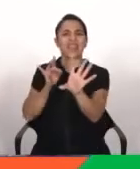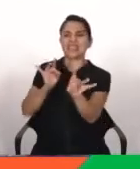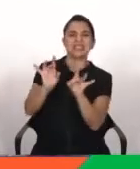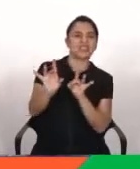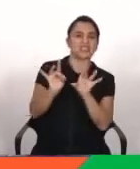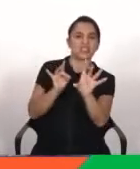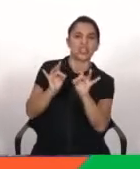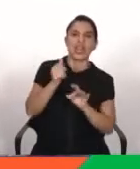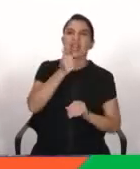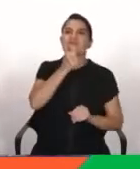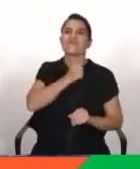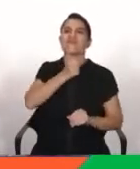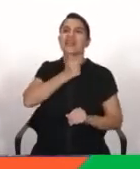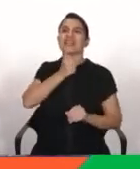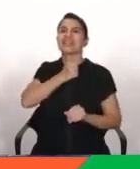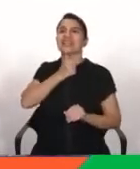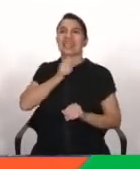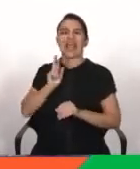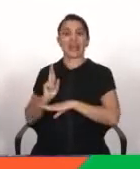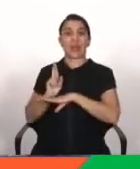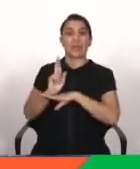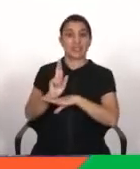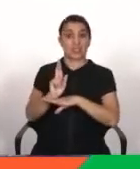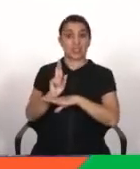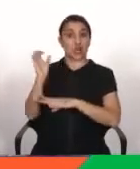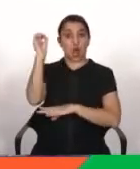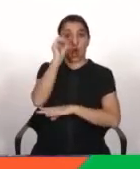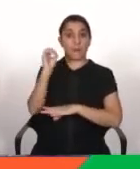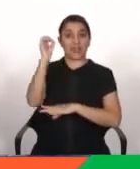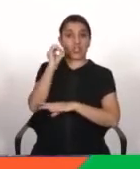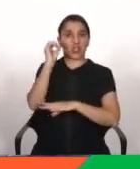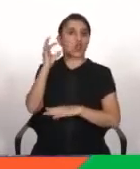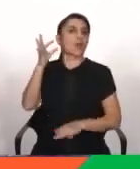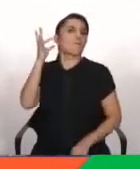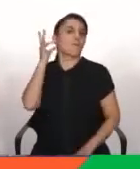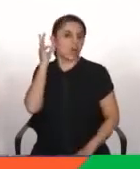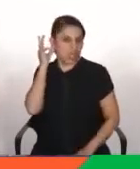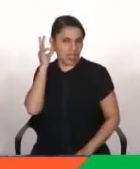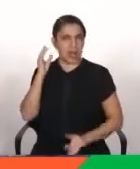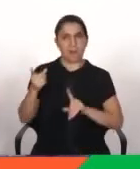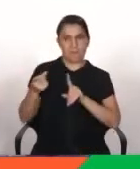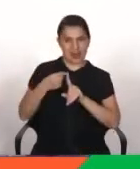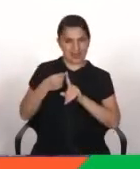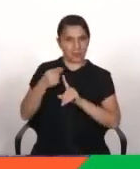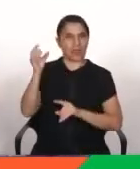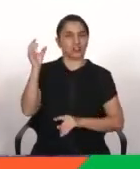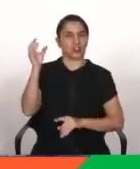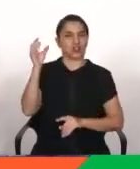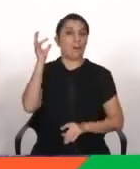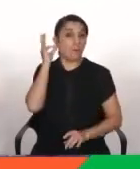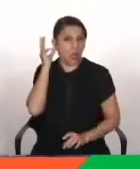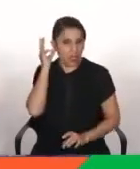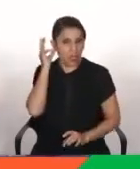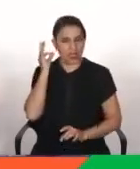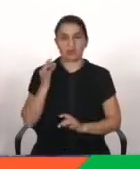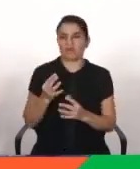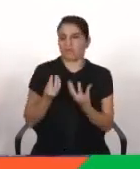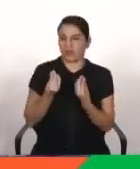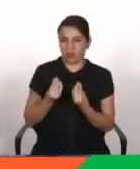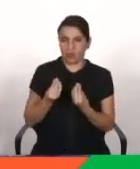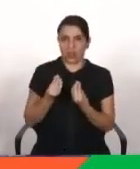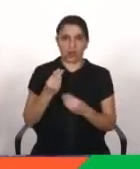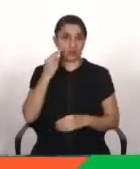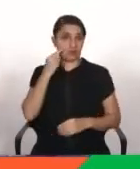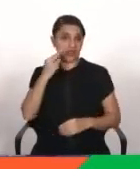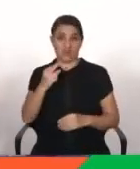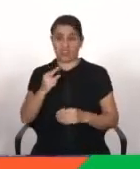la voz de la mujer, la experiencia de la mujer, la visión de la mujer, y bueno, eso también se ve reflejado